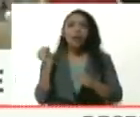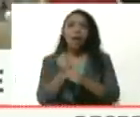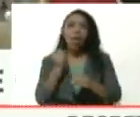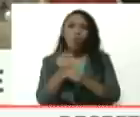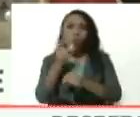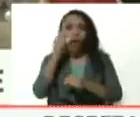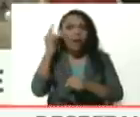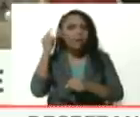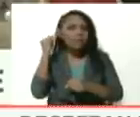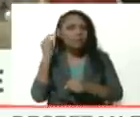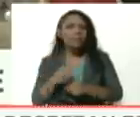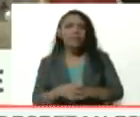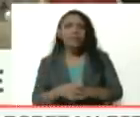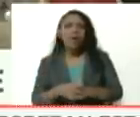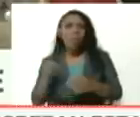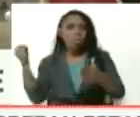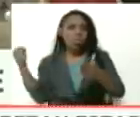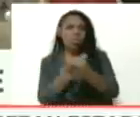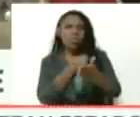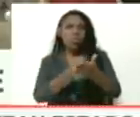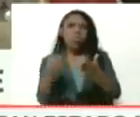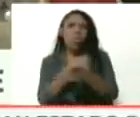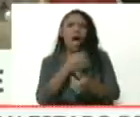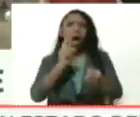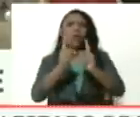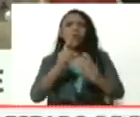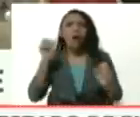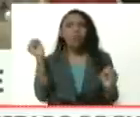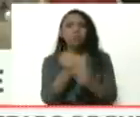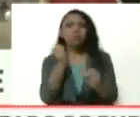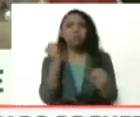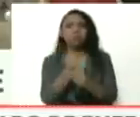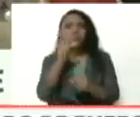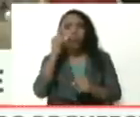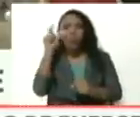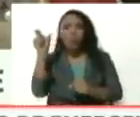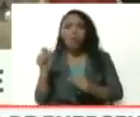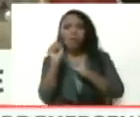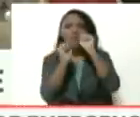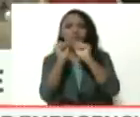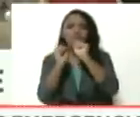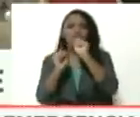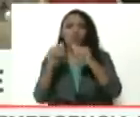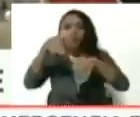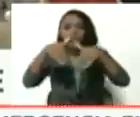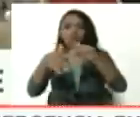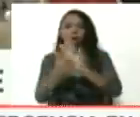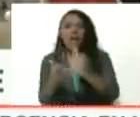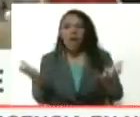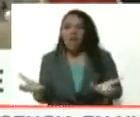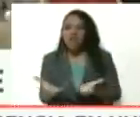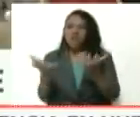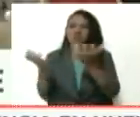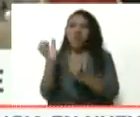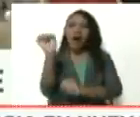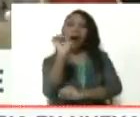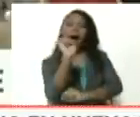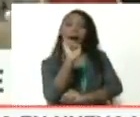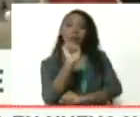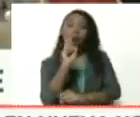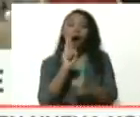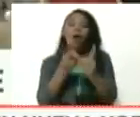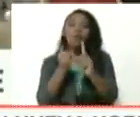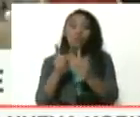nuestras trabajadoras, golpearon operadoras y operadores de máquinas de votación, quemaron sus vehículos, en